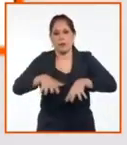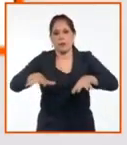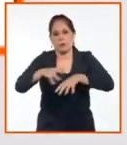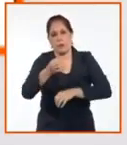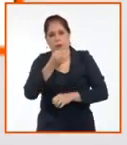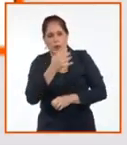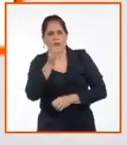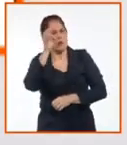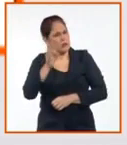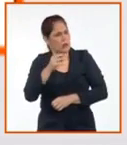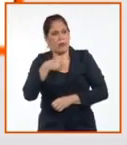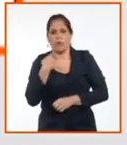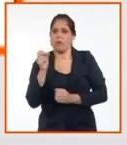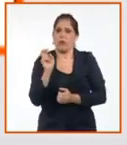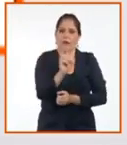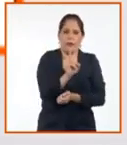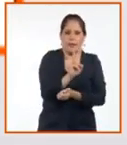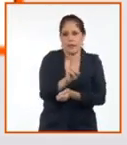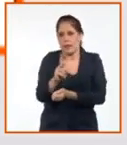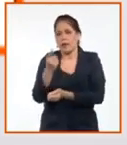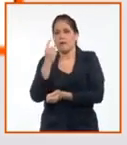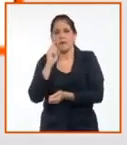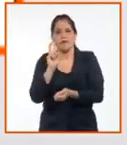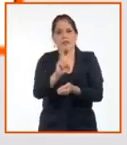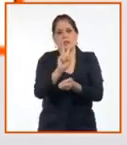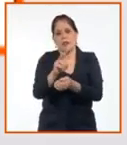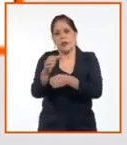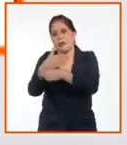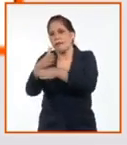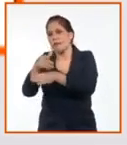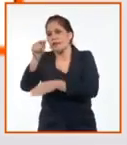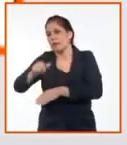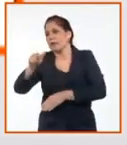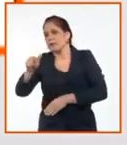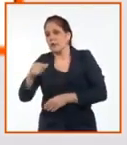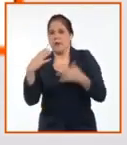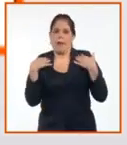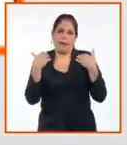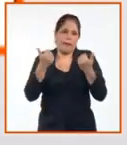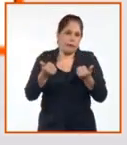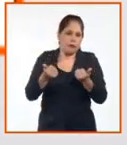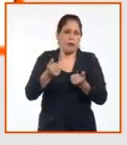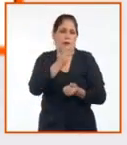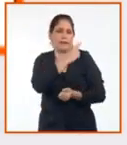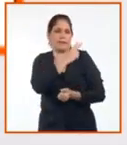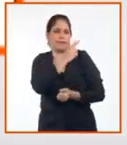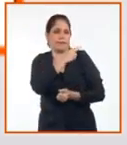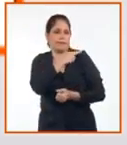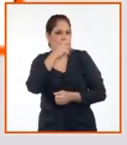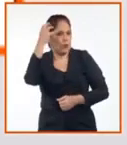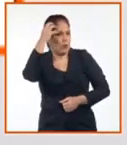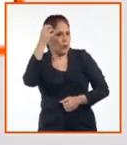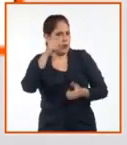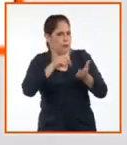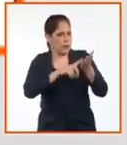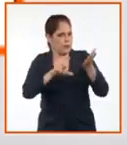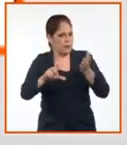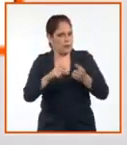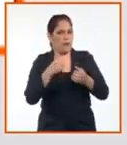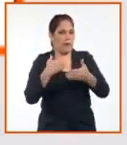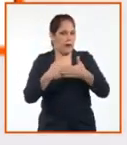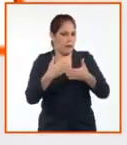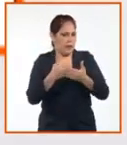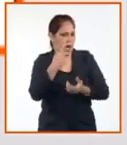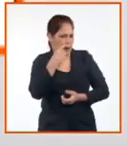recibimos visitas de dirigentes del gobierno de partido en nuestras empresas para